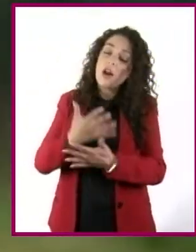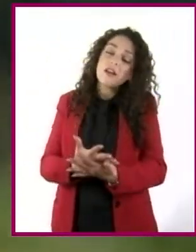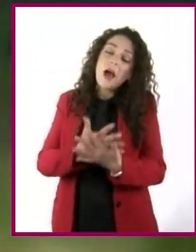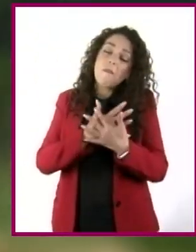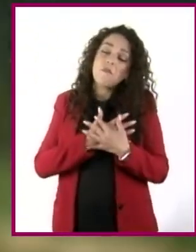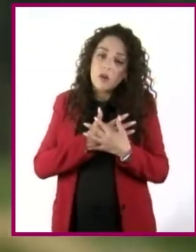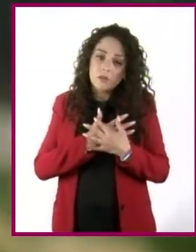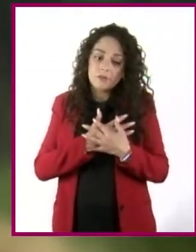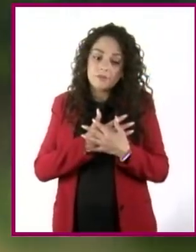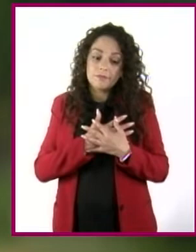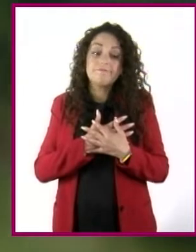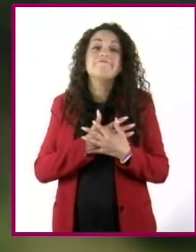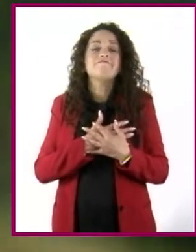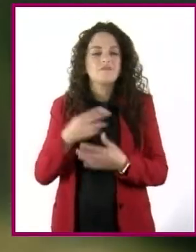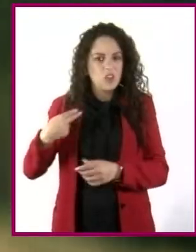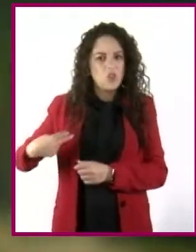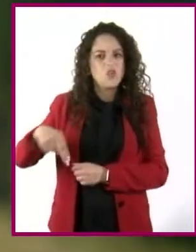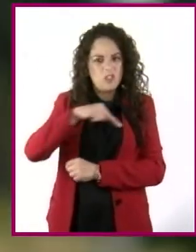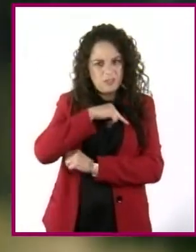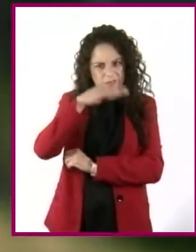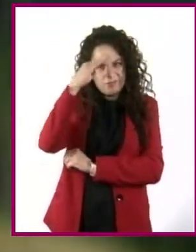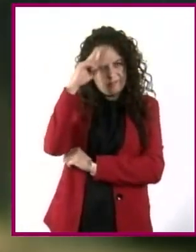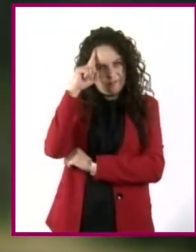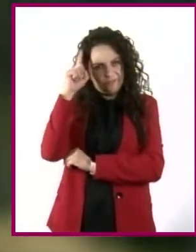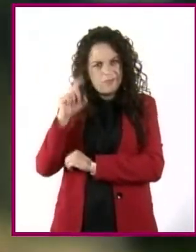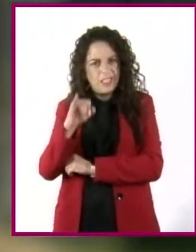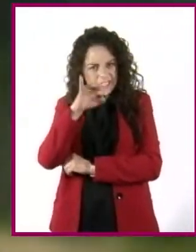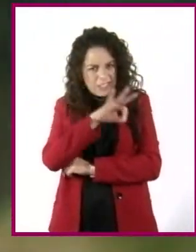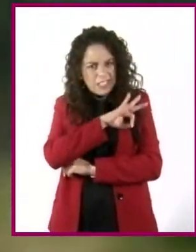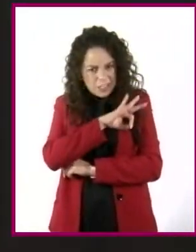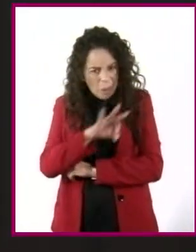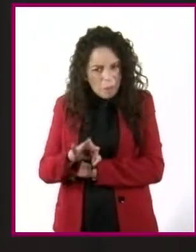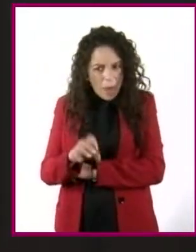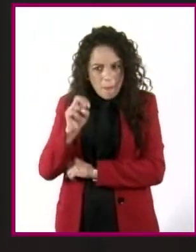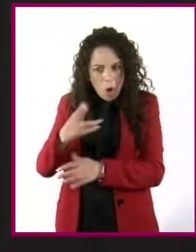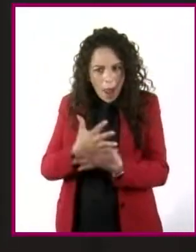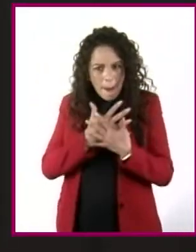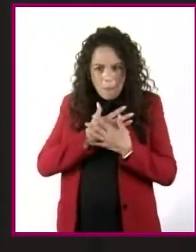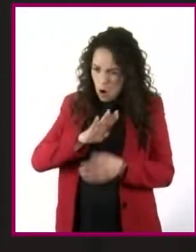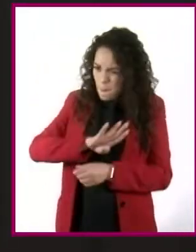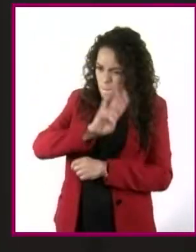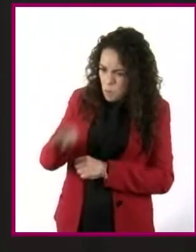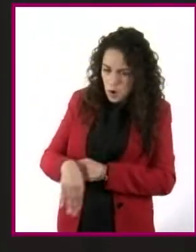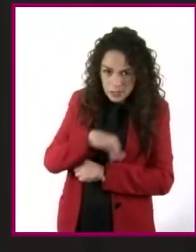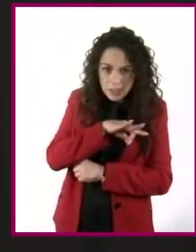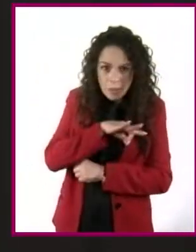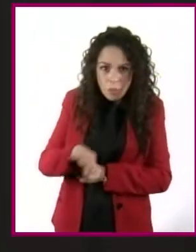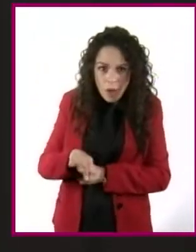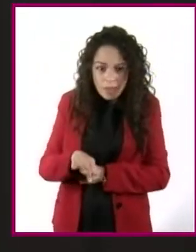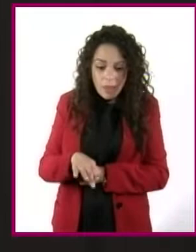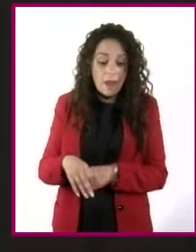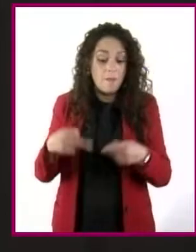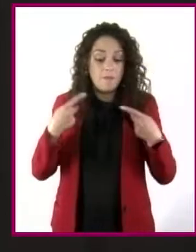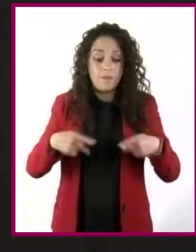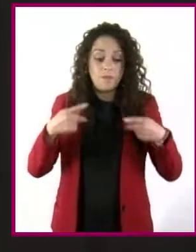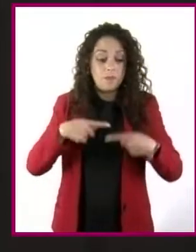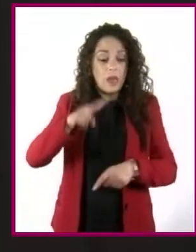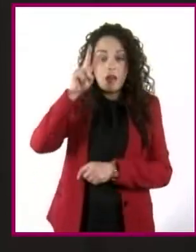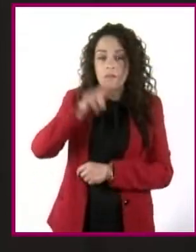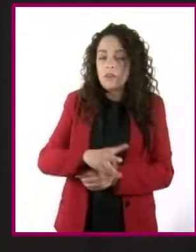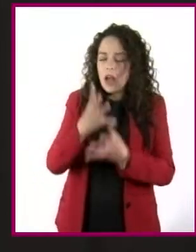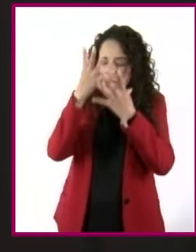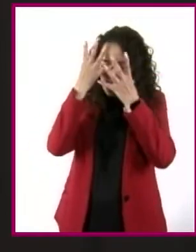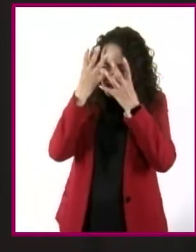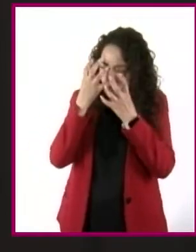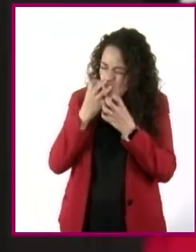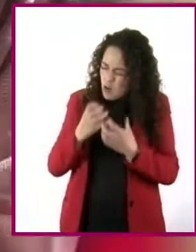seguramente muchos nos hemos preguntado si es posible morir de amor. Aquellos que han experimentado una fuerte desilusión